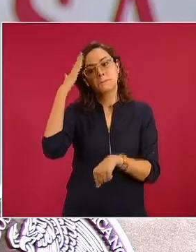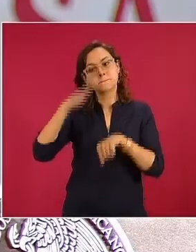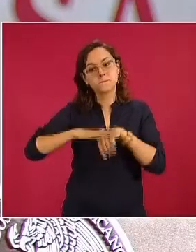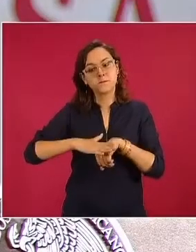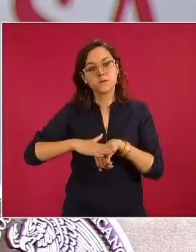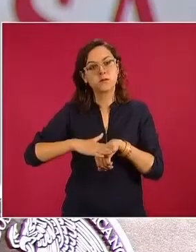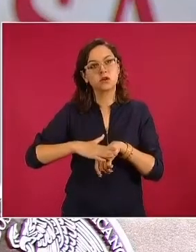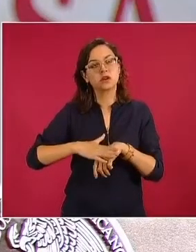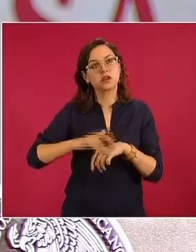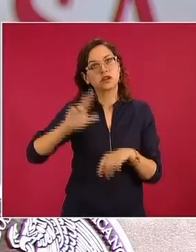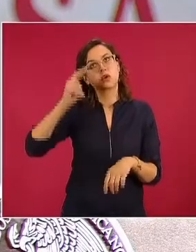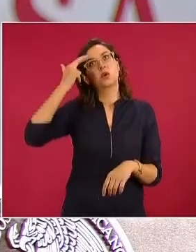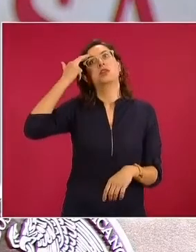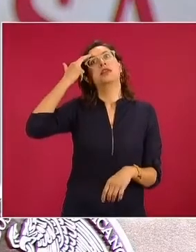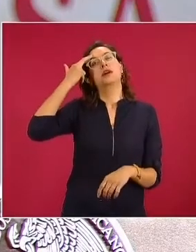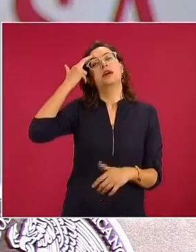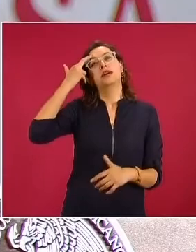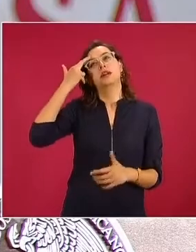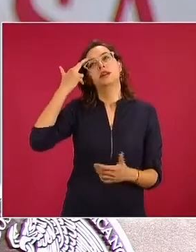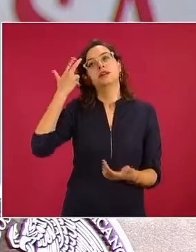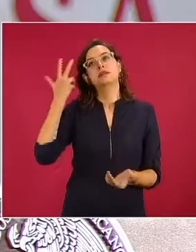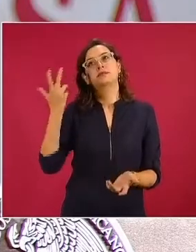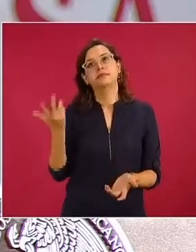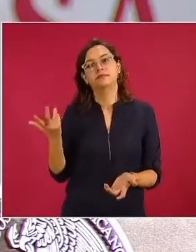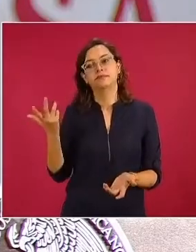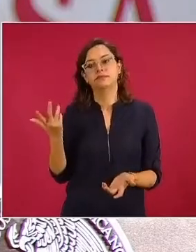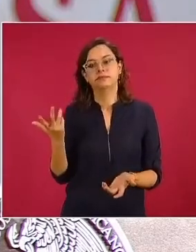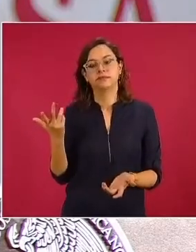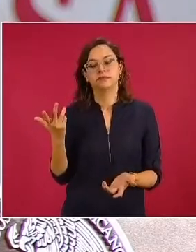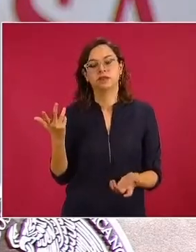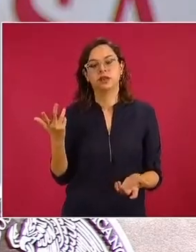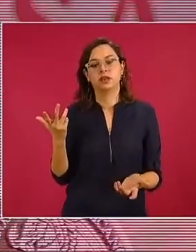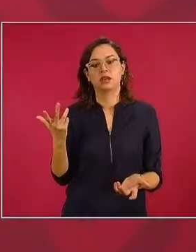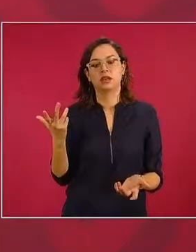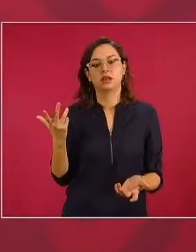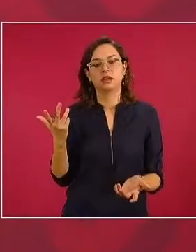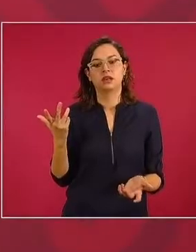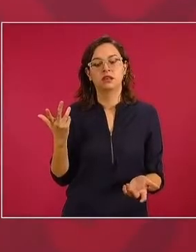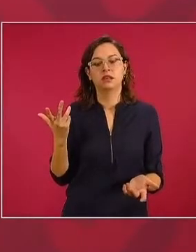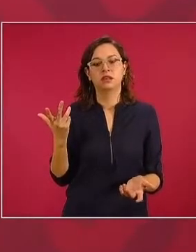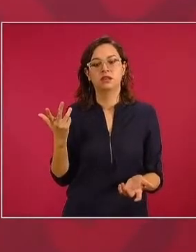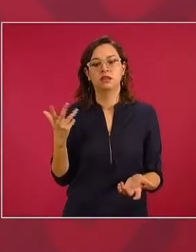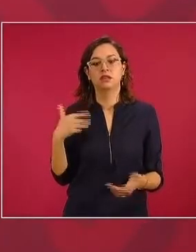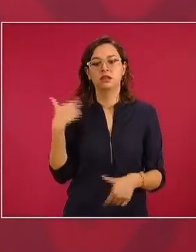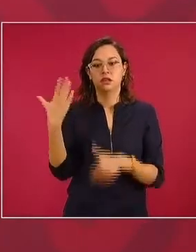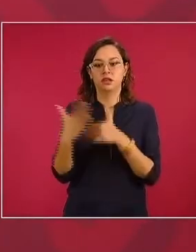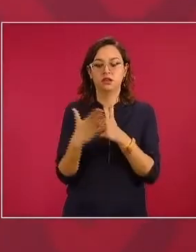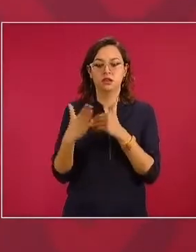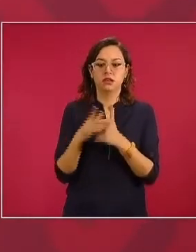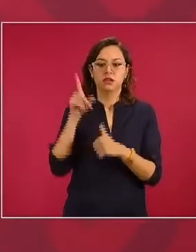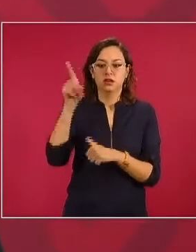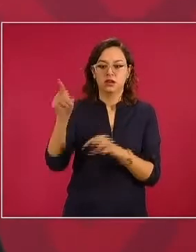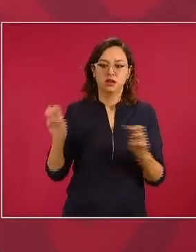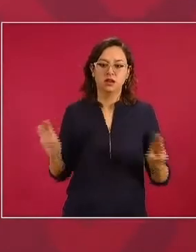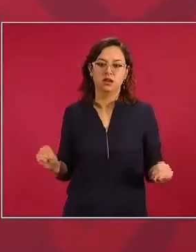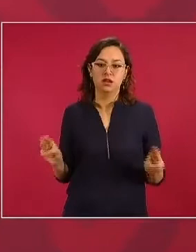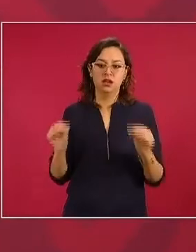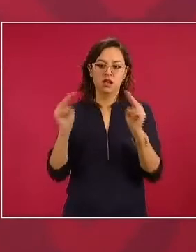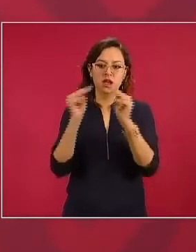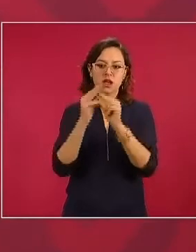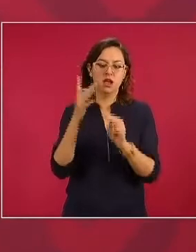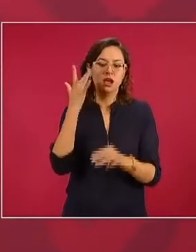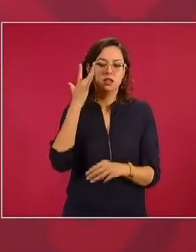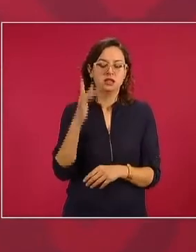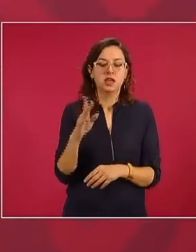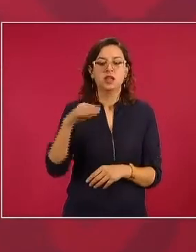lo de que vamos a llevar a cabo en la Sierra de San Miguelito, en San Luis